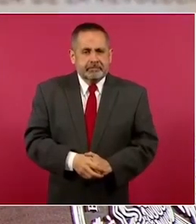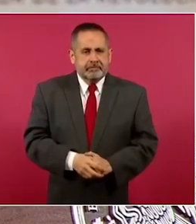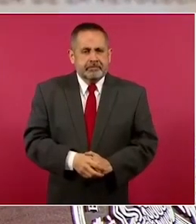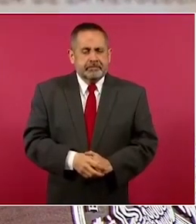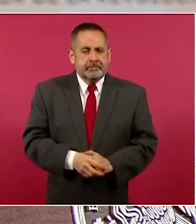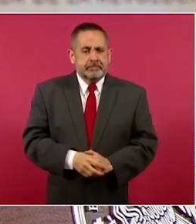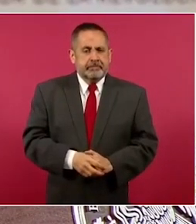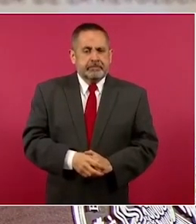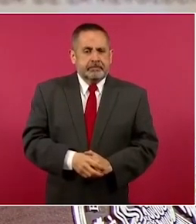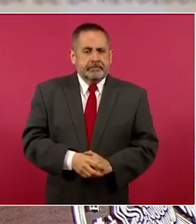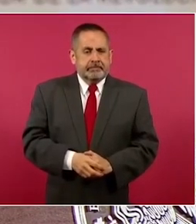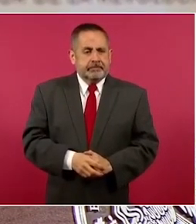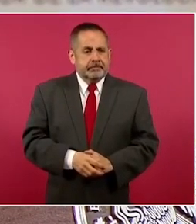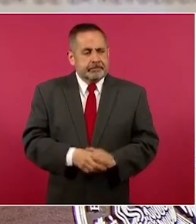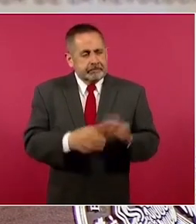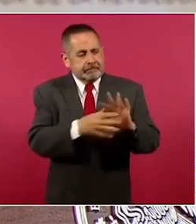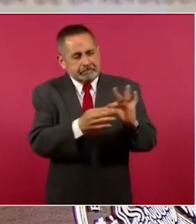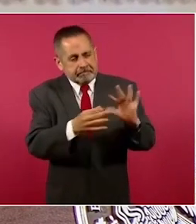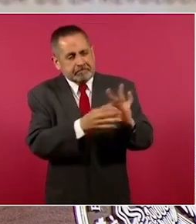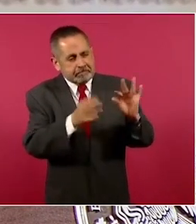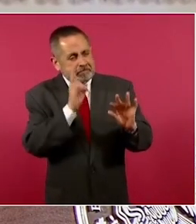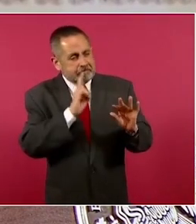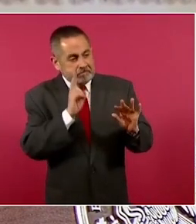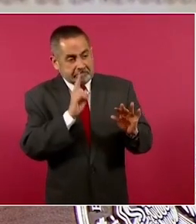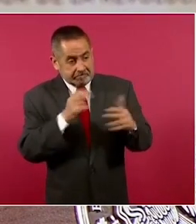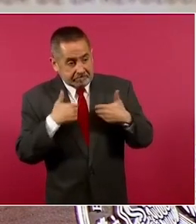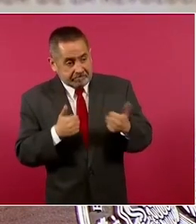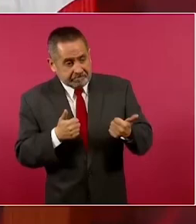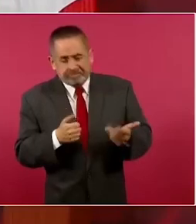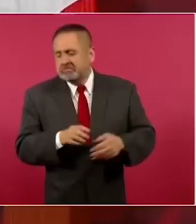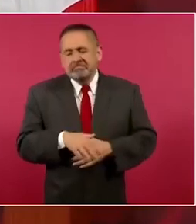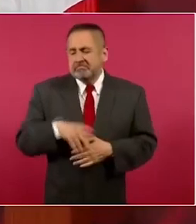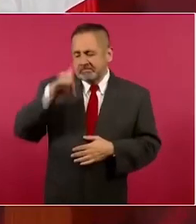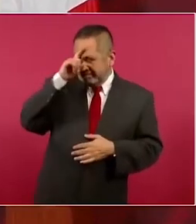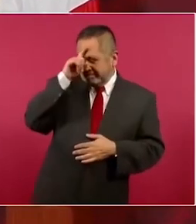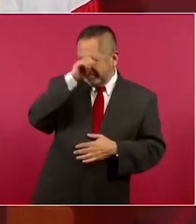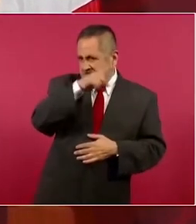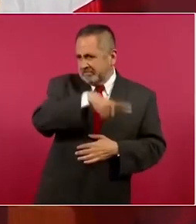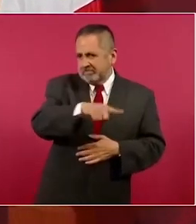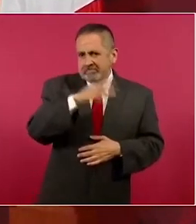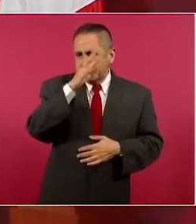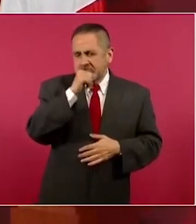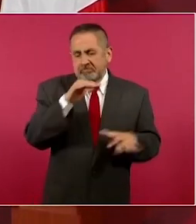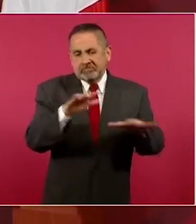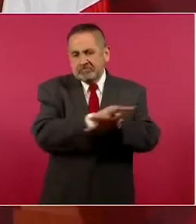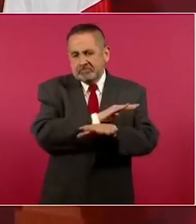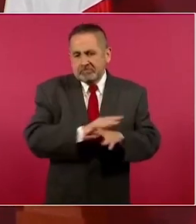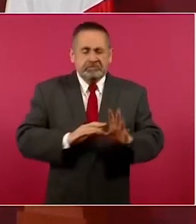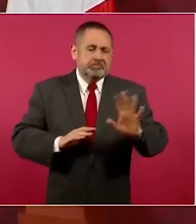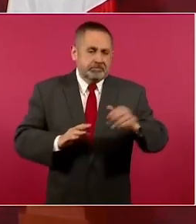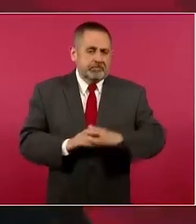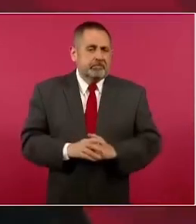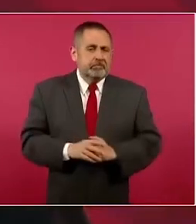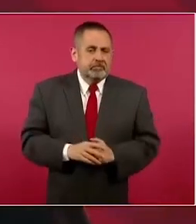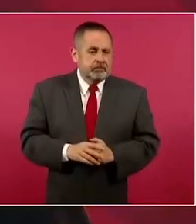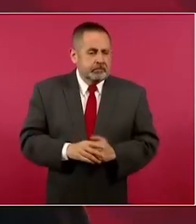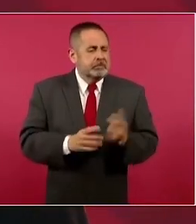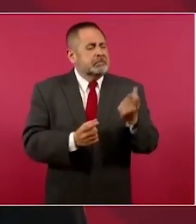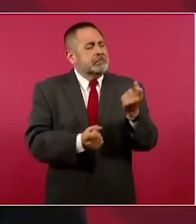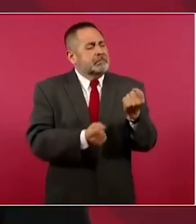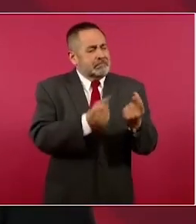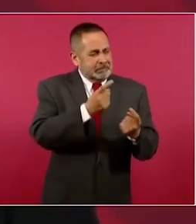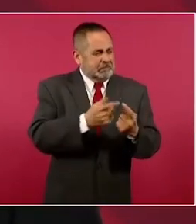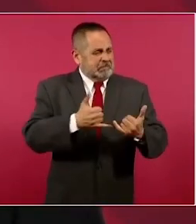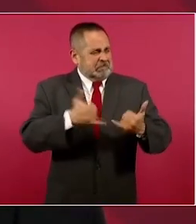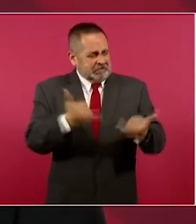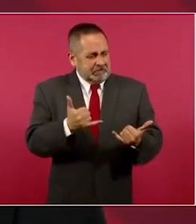Algunos ya es muy difícil que cambien, pero otros sí, porque hasta las piedras cambian de